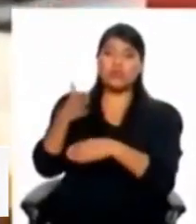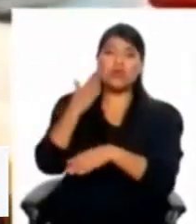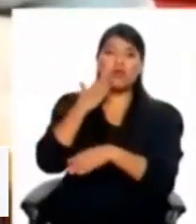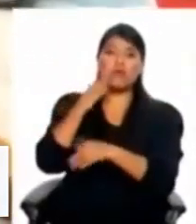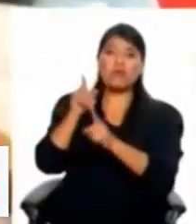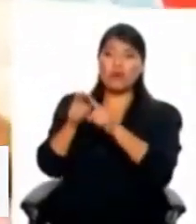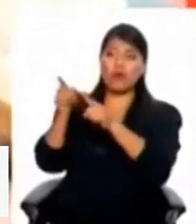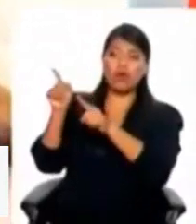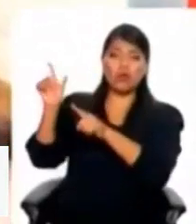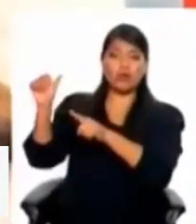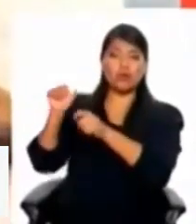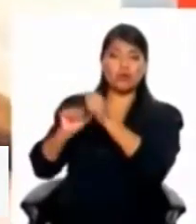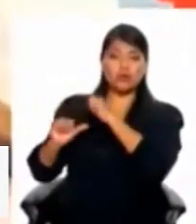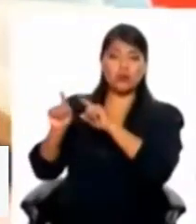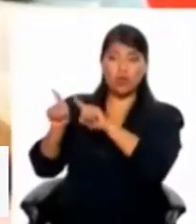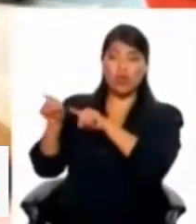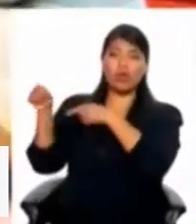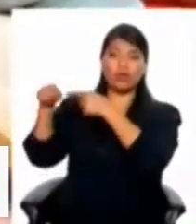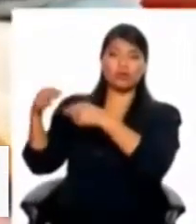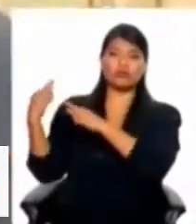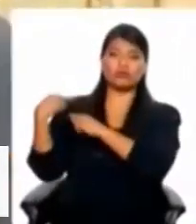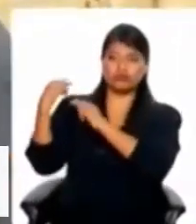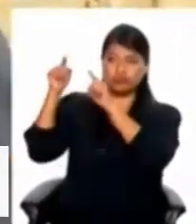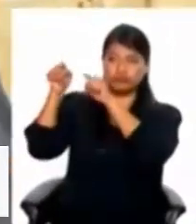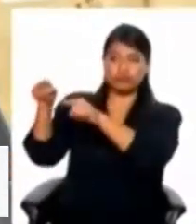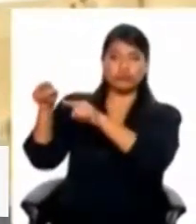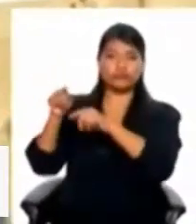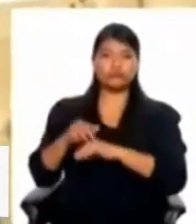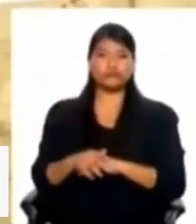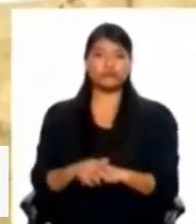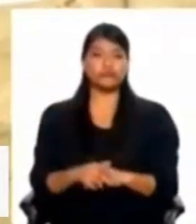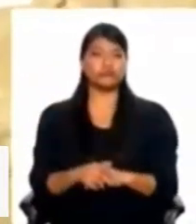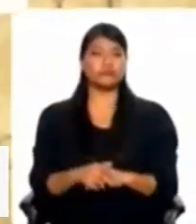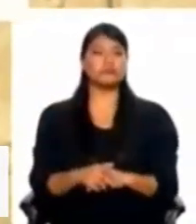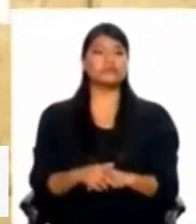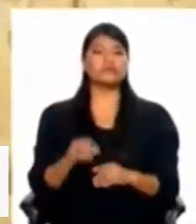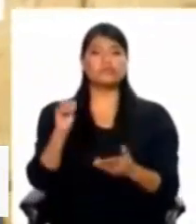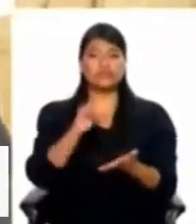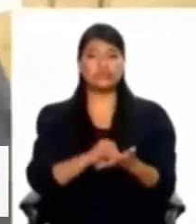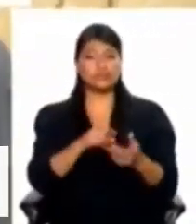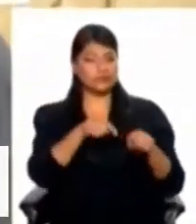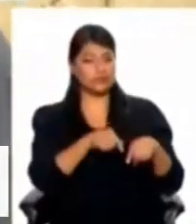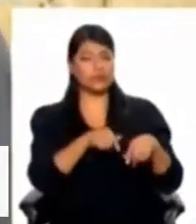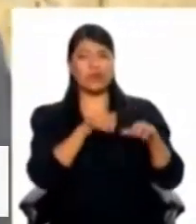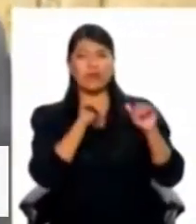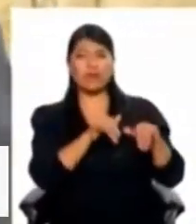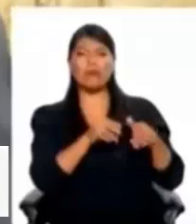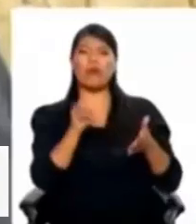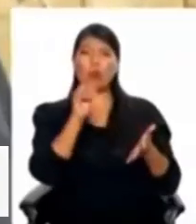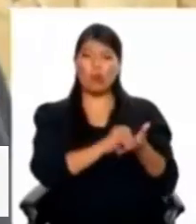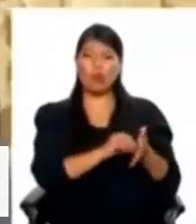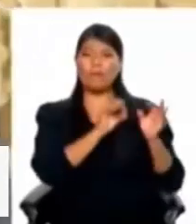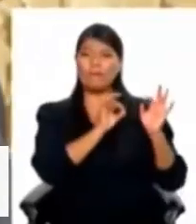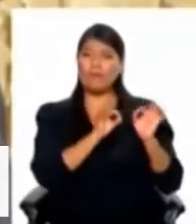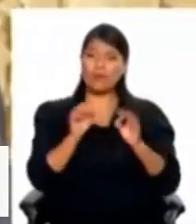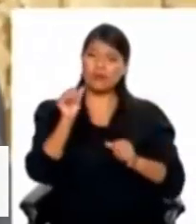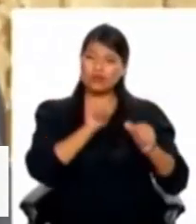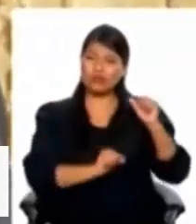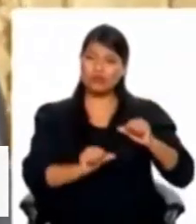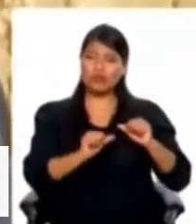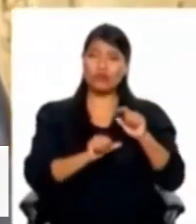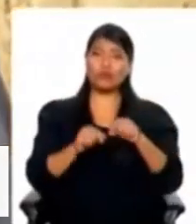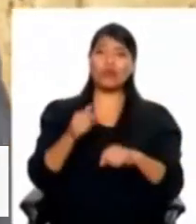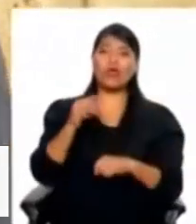del agresor como propietaria del can. Queremos evitar la revictimización de la perrita Dachi, en tanto que la madre